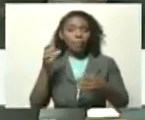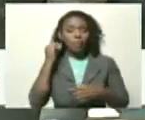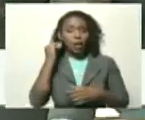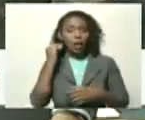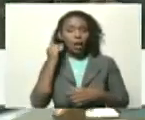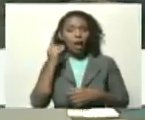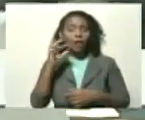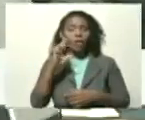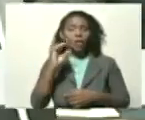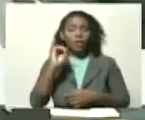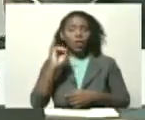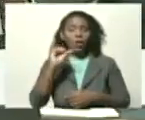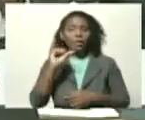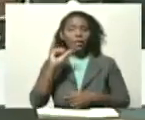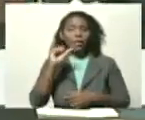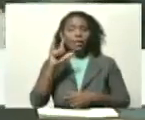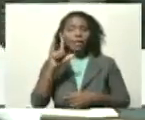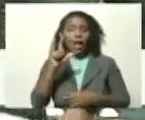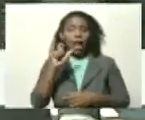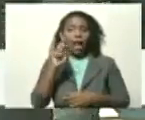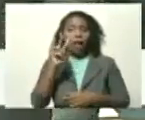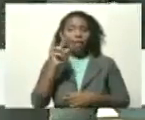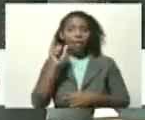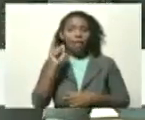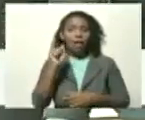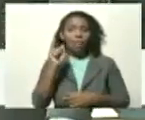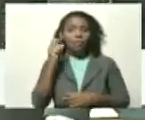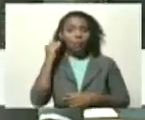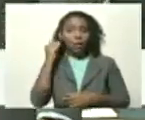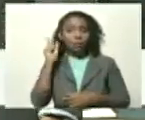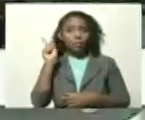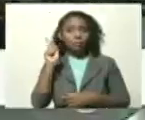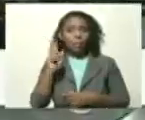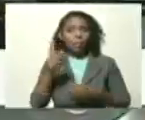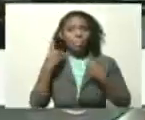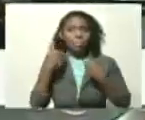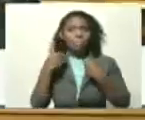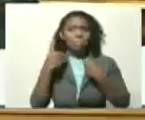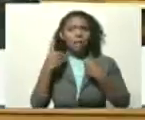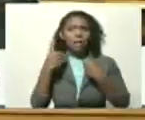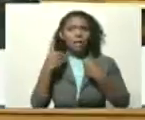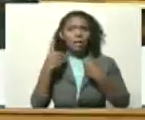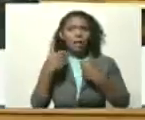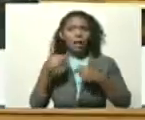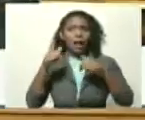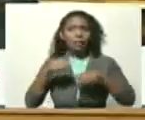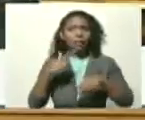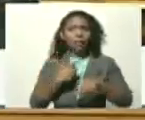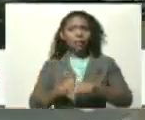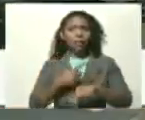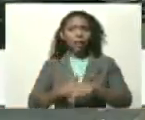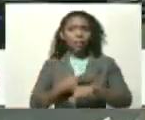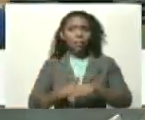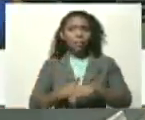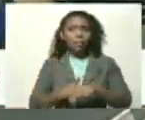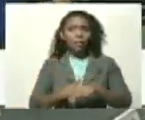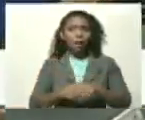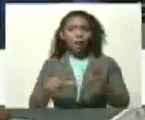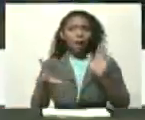Rosalba Gil Pacheco para que para este periodo